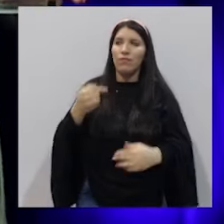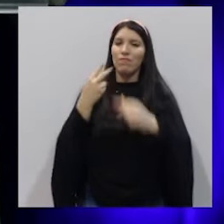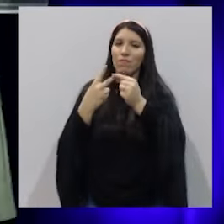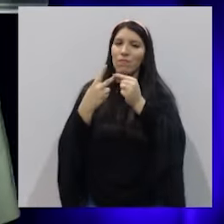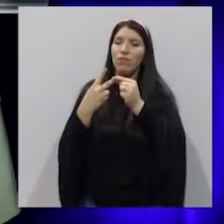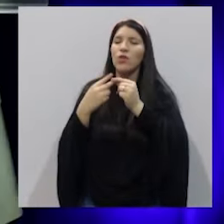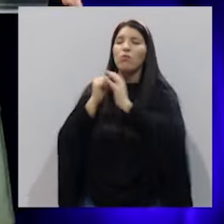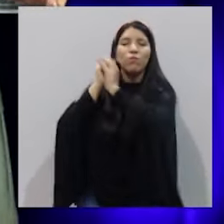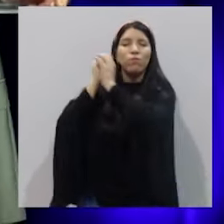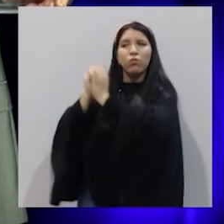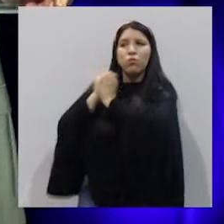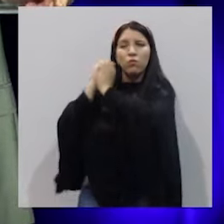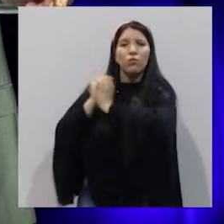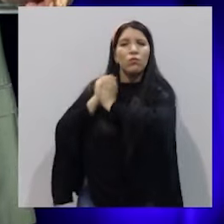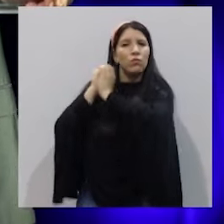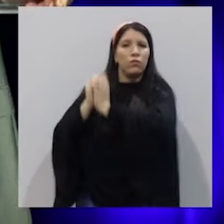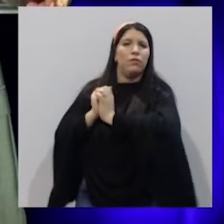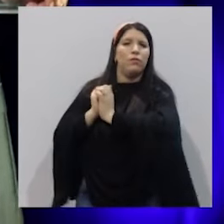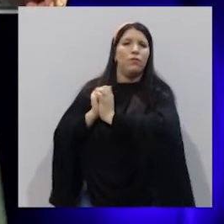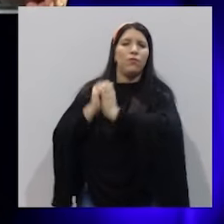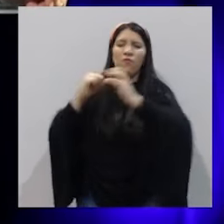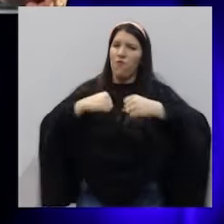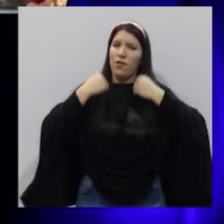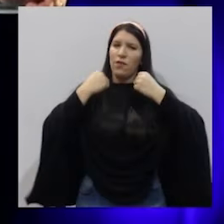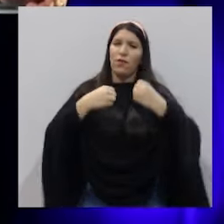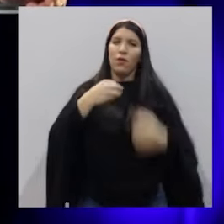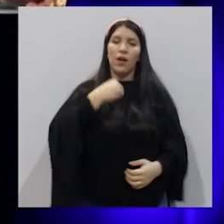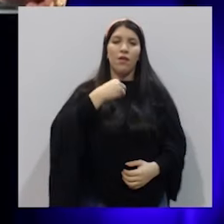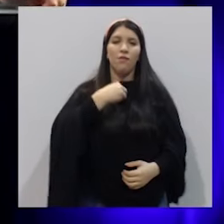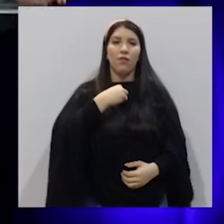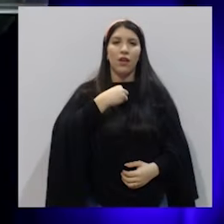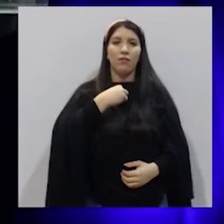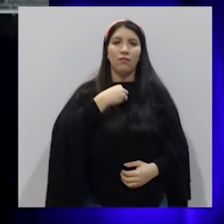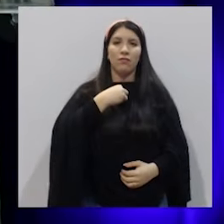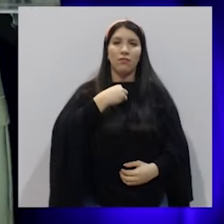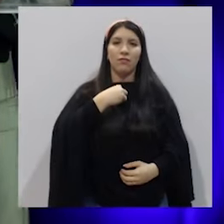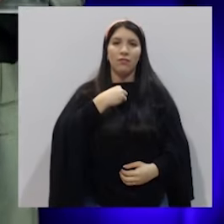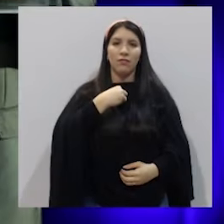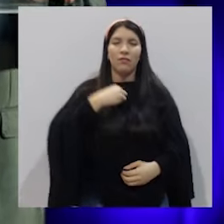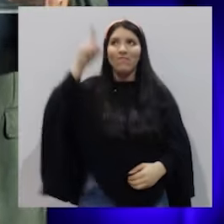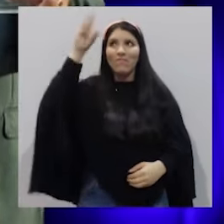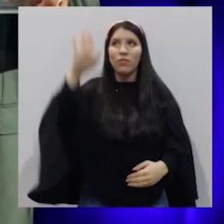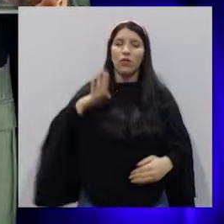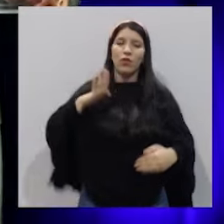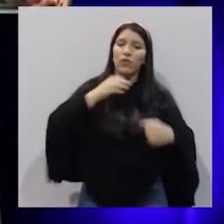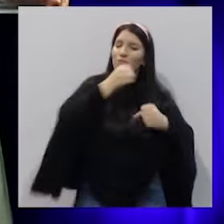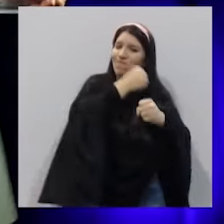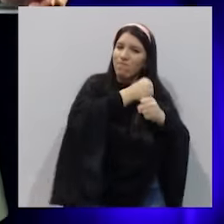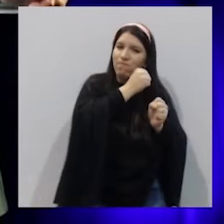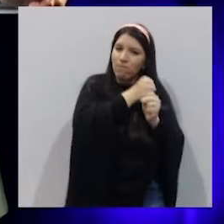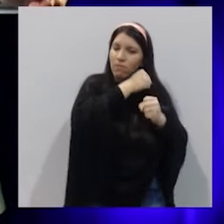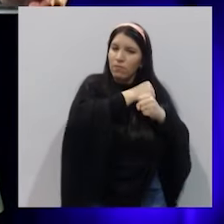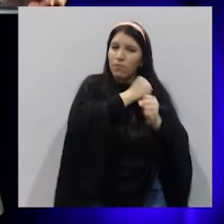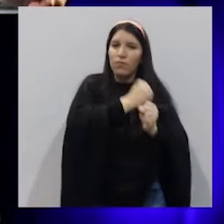fe a pesar de todo lo que sucede porque dios hace la obra y eso lo que pablo trata de enseñar y jesús